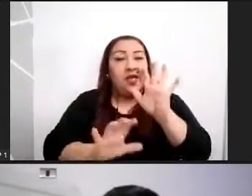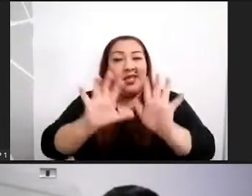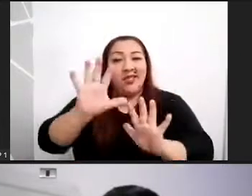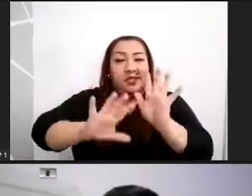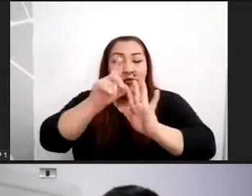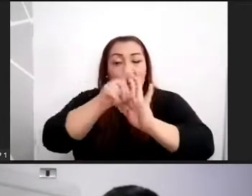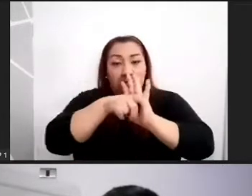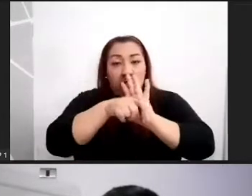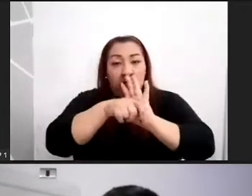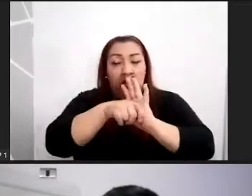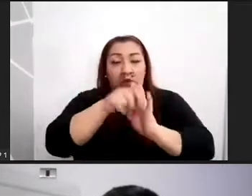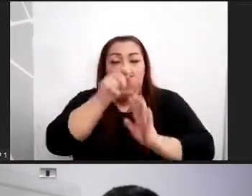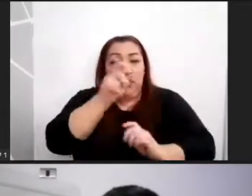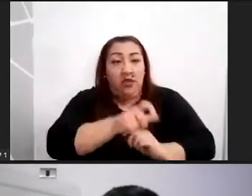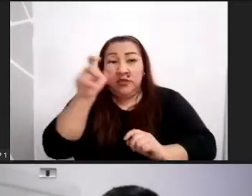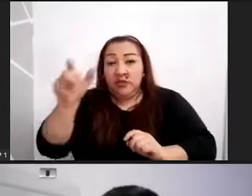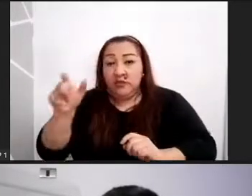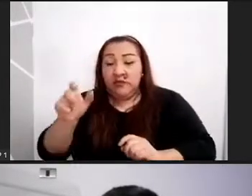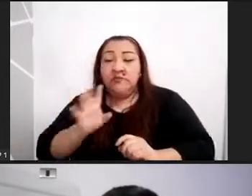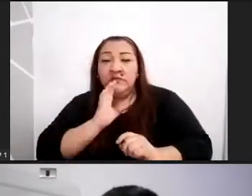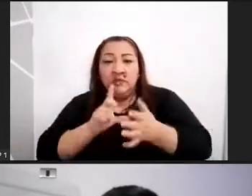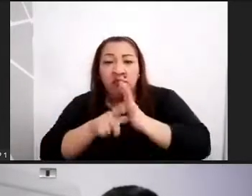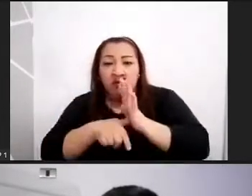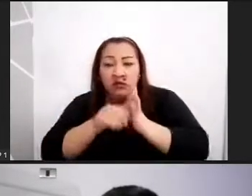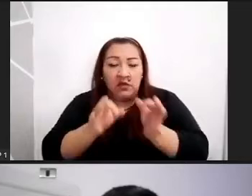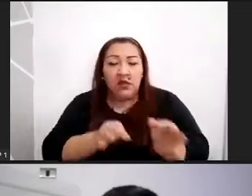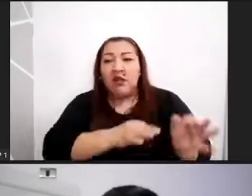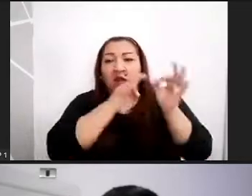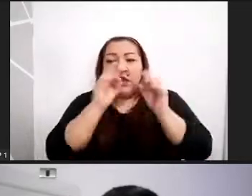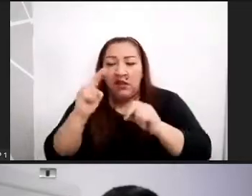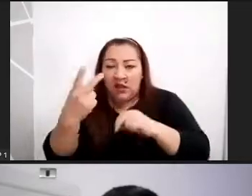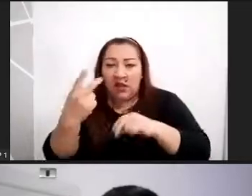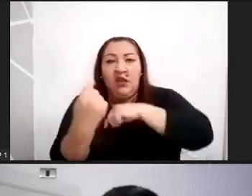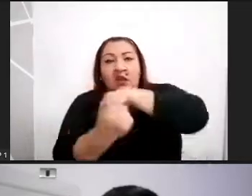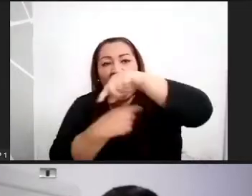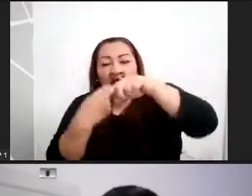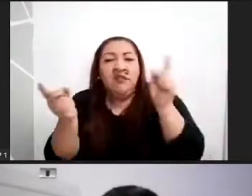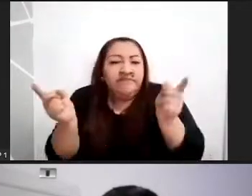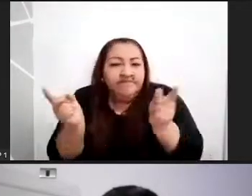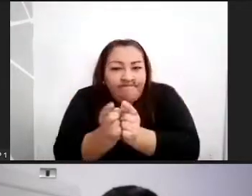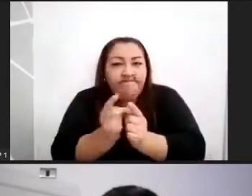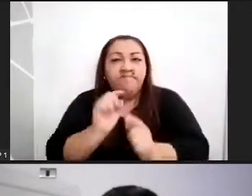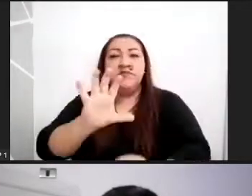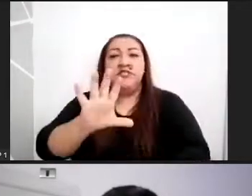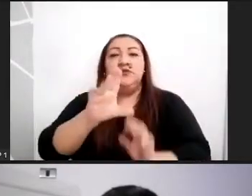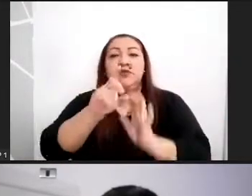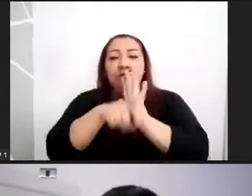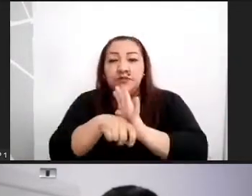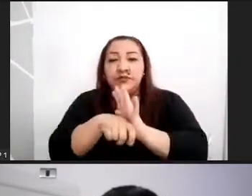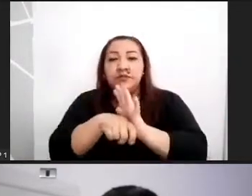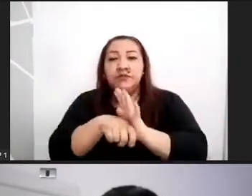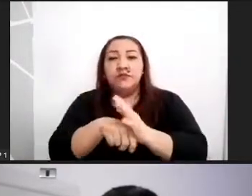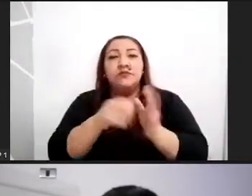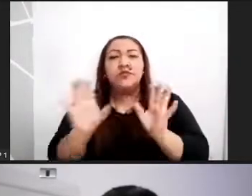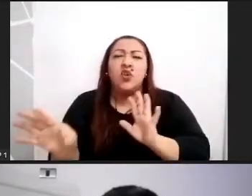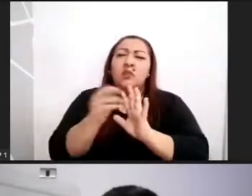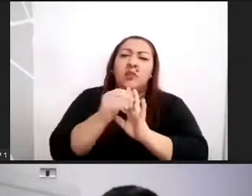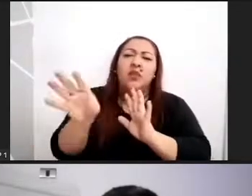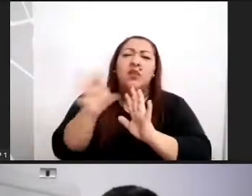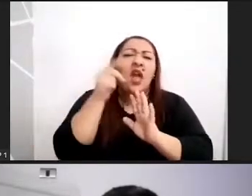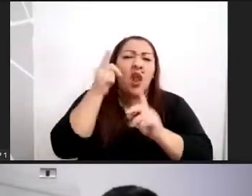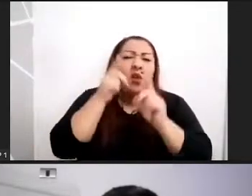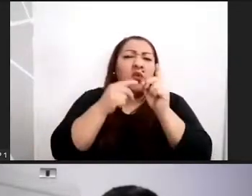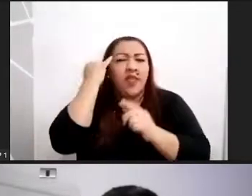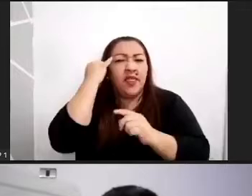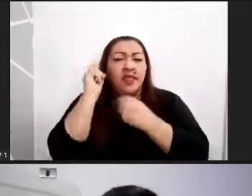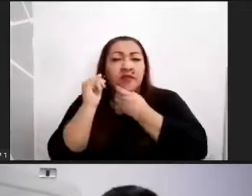por participante y enseguida habrá una segunda ronda más breve de 5 minutos para complementar alguna idea